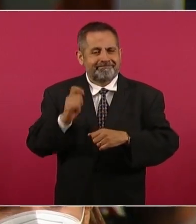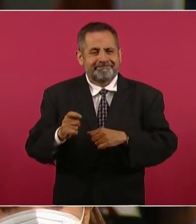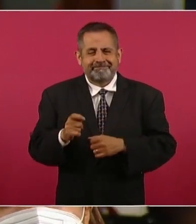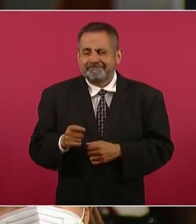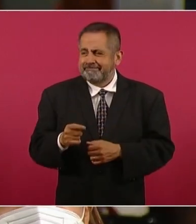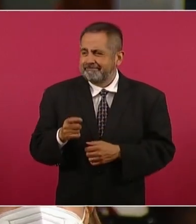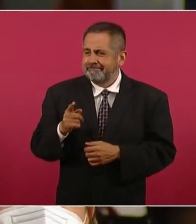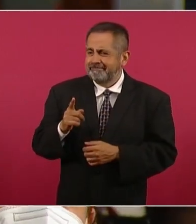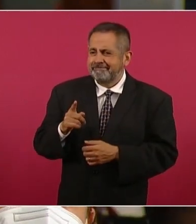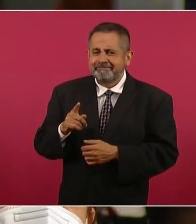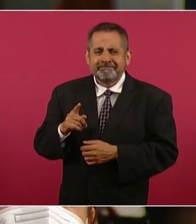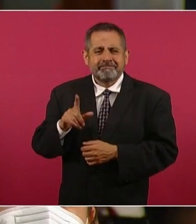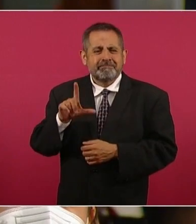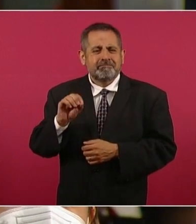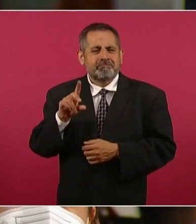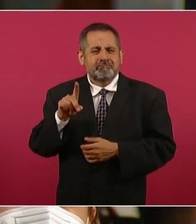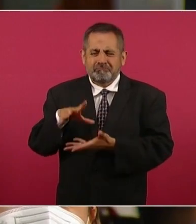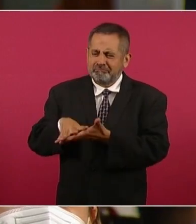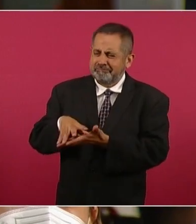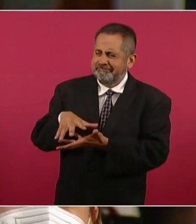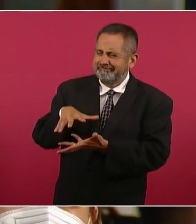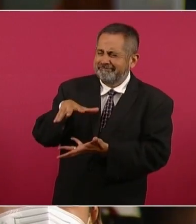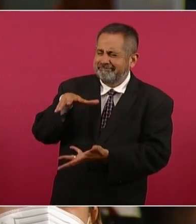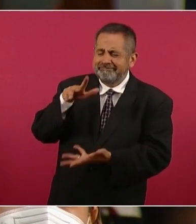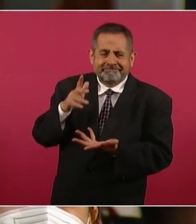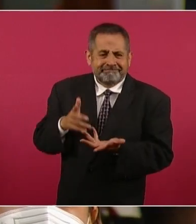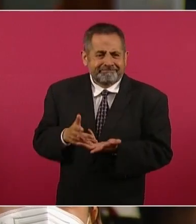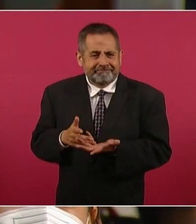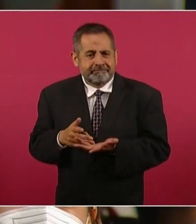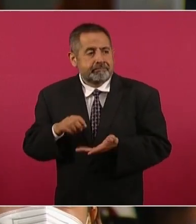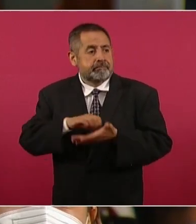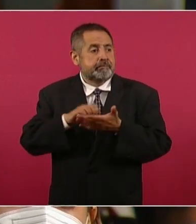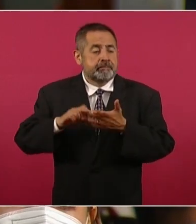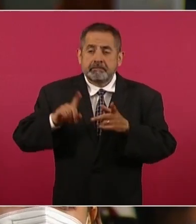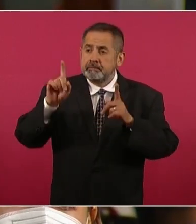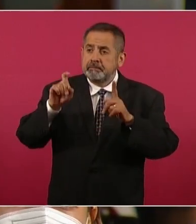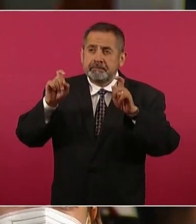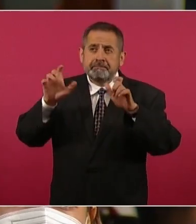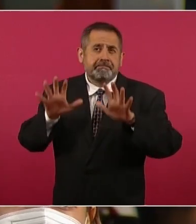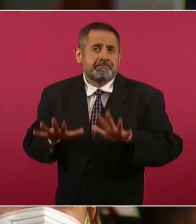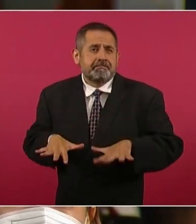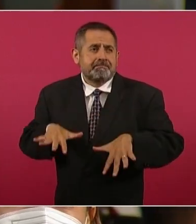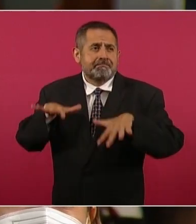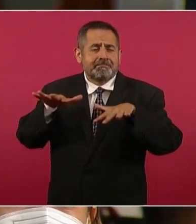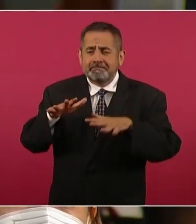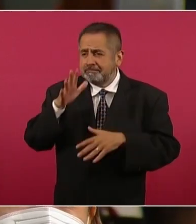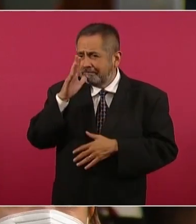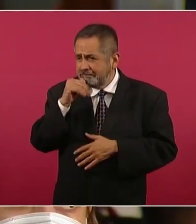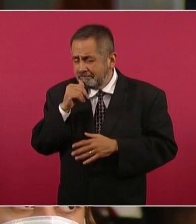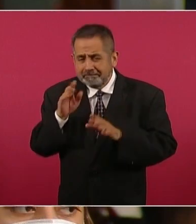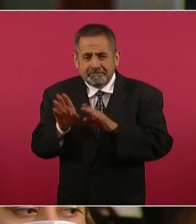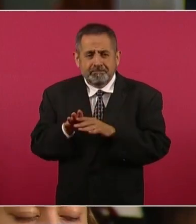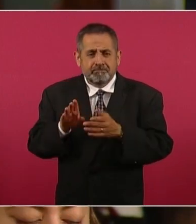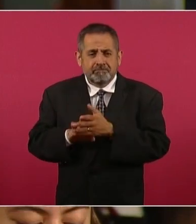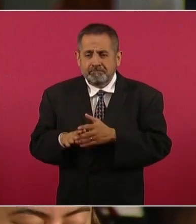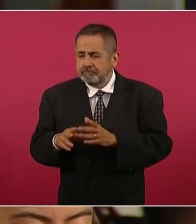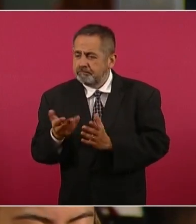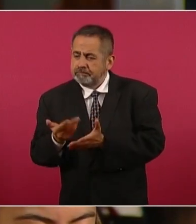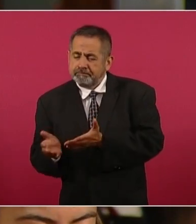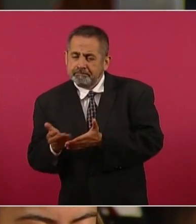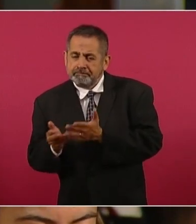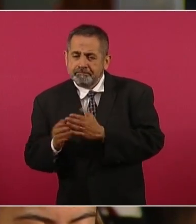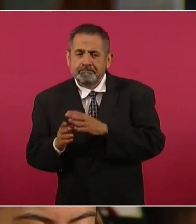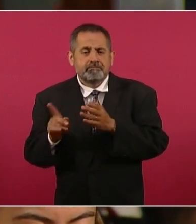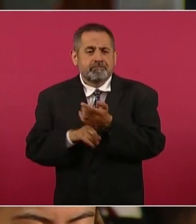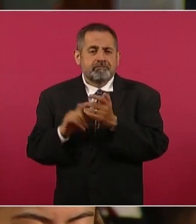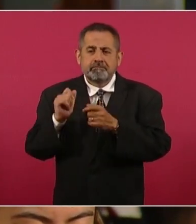elevado. Tan es así que si llueve mucho, no hay forma de dónde almacenar el agua y se le hacen desfogues por